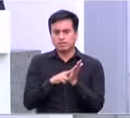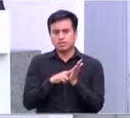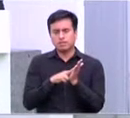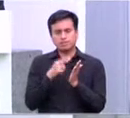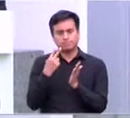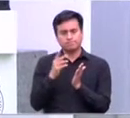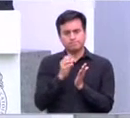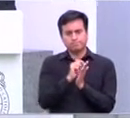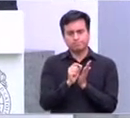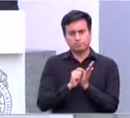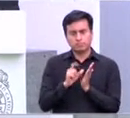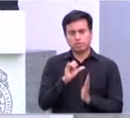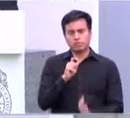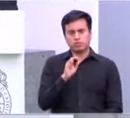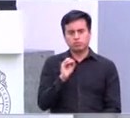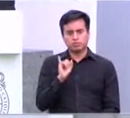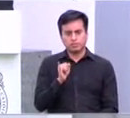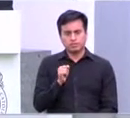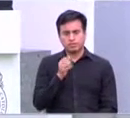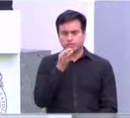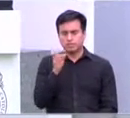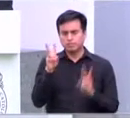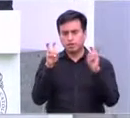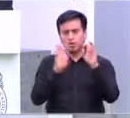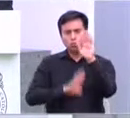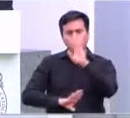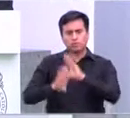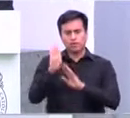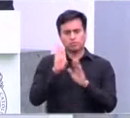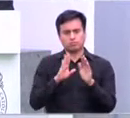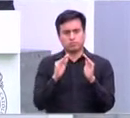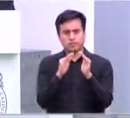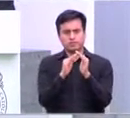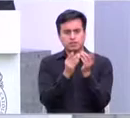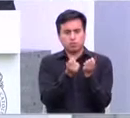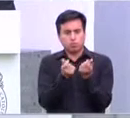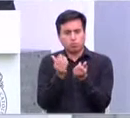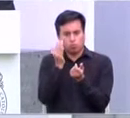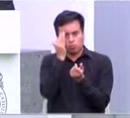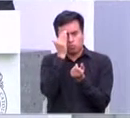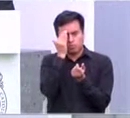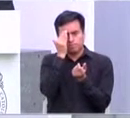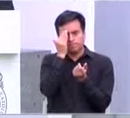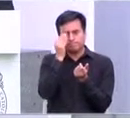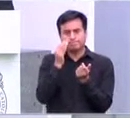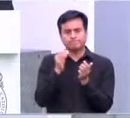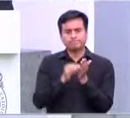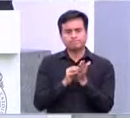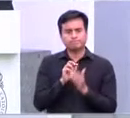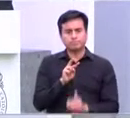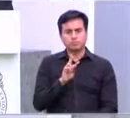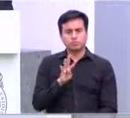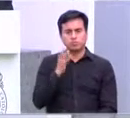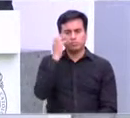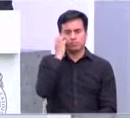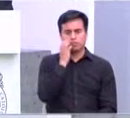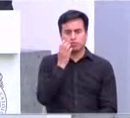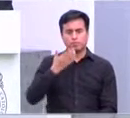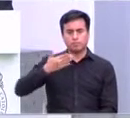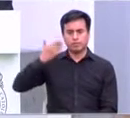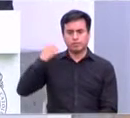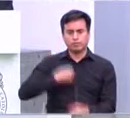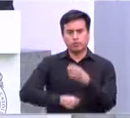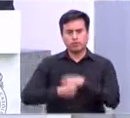law datos y sobre el cuidado de la casa común publicada el 24 de mayo del pasado